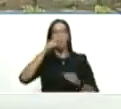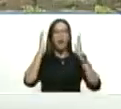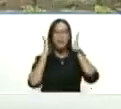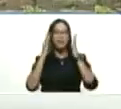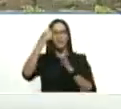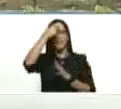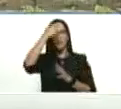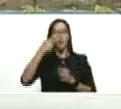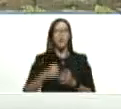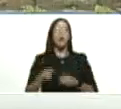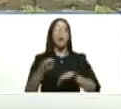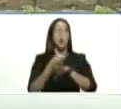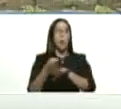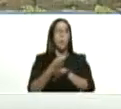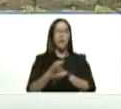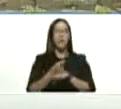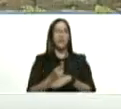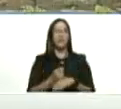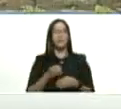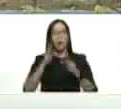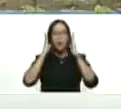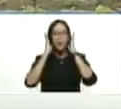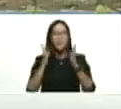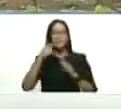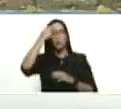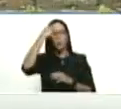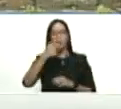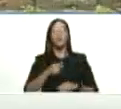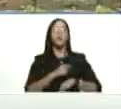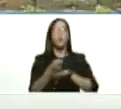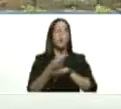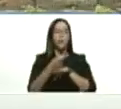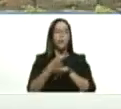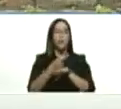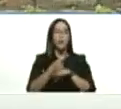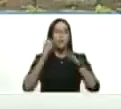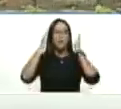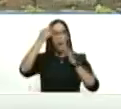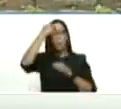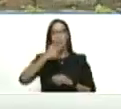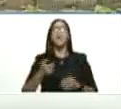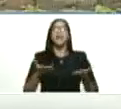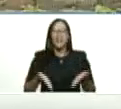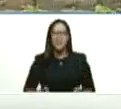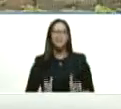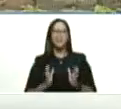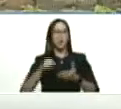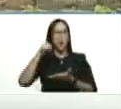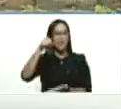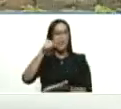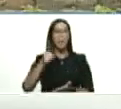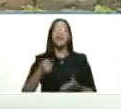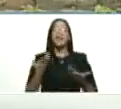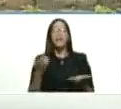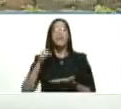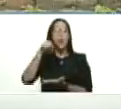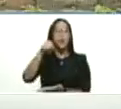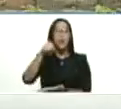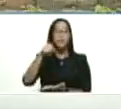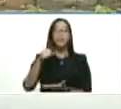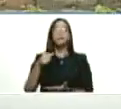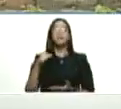pueblo, gobernar obedeciendo al pueblo. Y por gobernar obedeciendo al pueblo es que nacieron los CLAP, es que los CLAP son